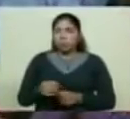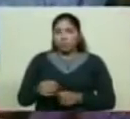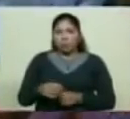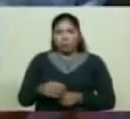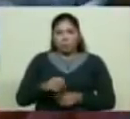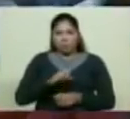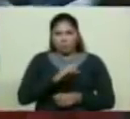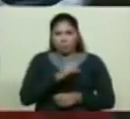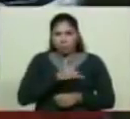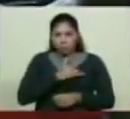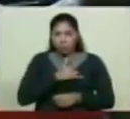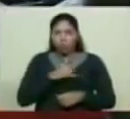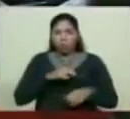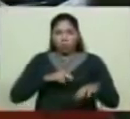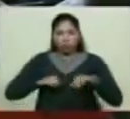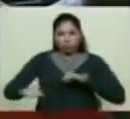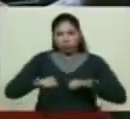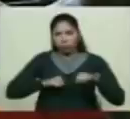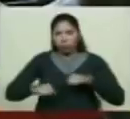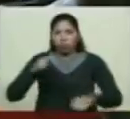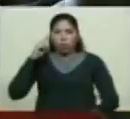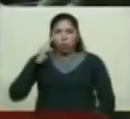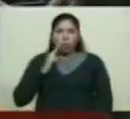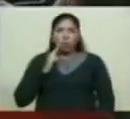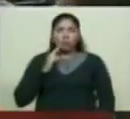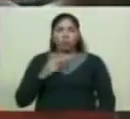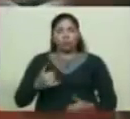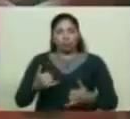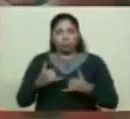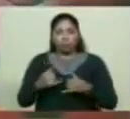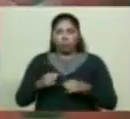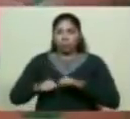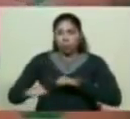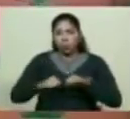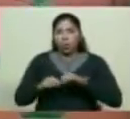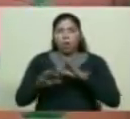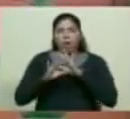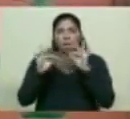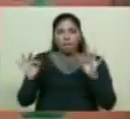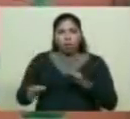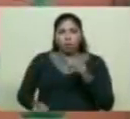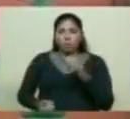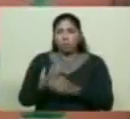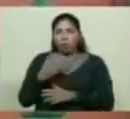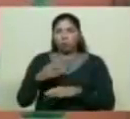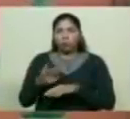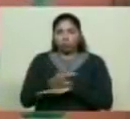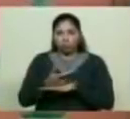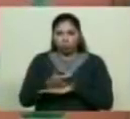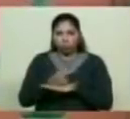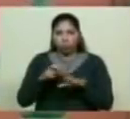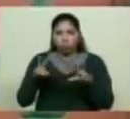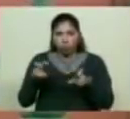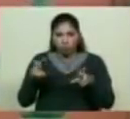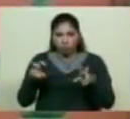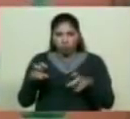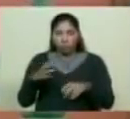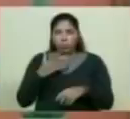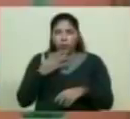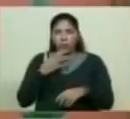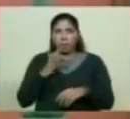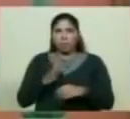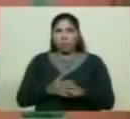para nuestra reciente nacientes repúblicas un modelo que incorporó nuevos poderes y que se basó